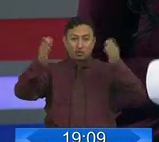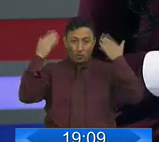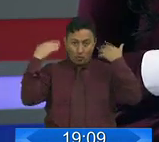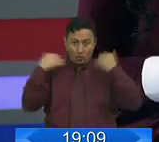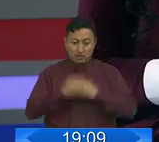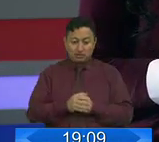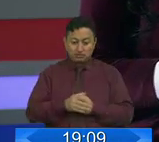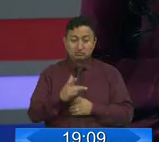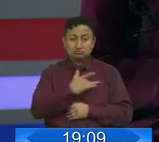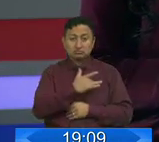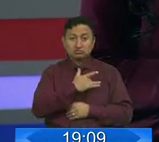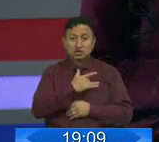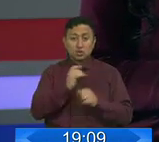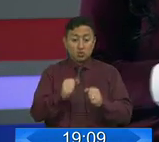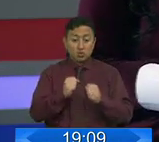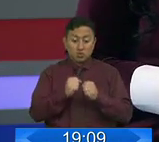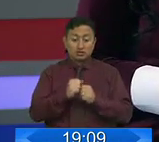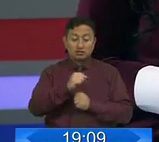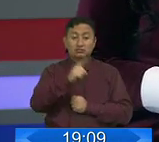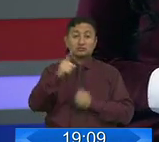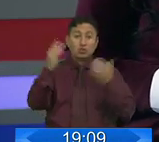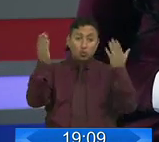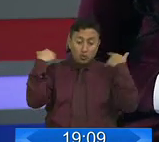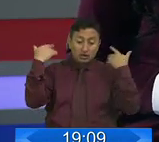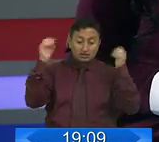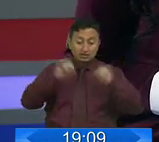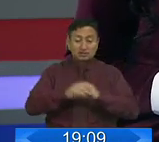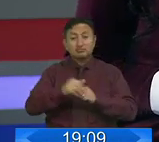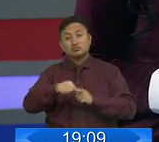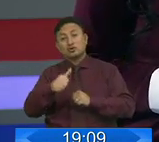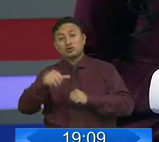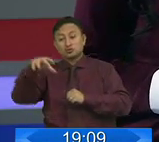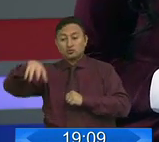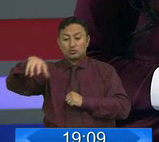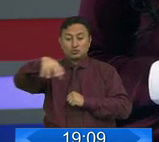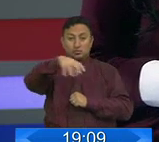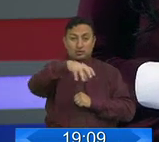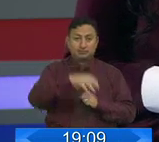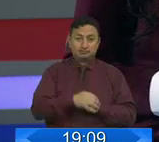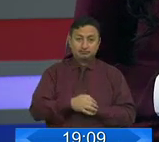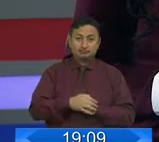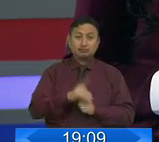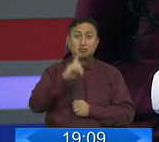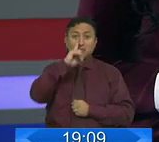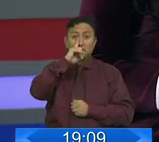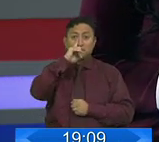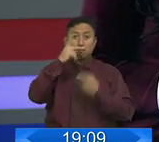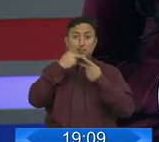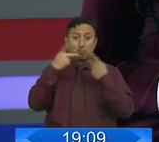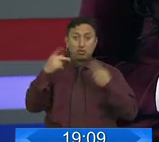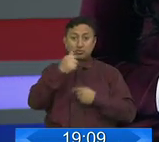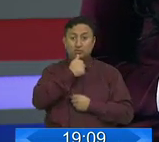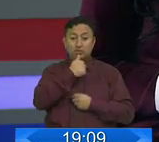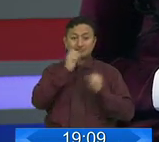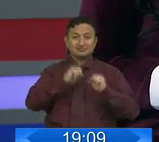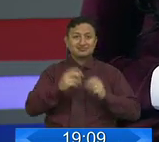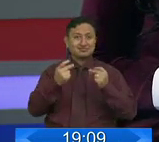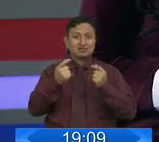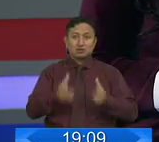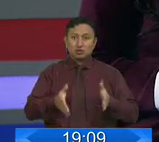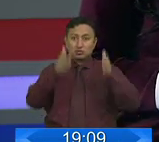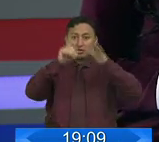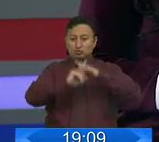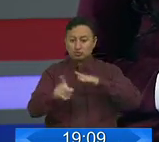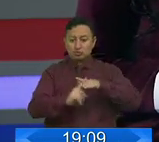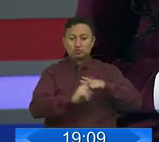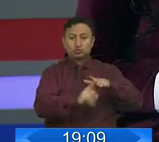se sintió con intensidad en Guayaquil y otras ciudades del Ecuador. Empleados de entidades públicas y privadas evacuaron los edificios en el